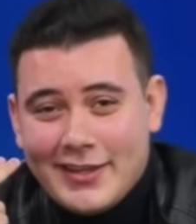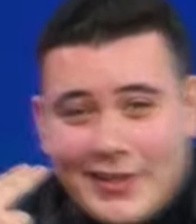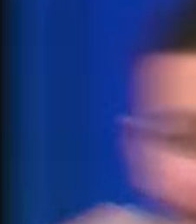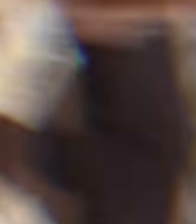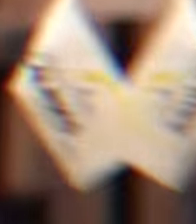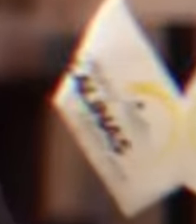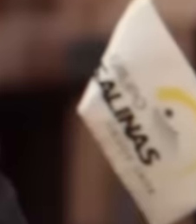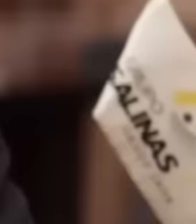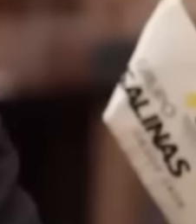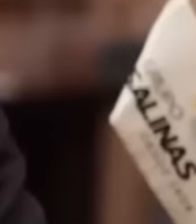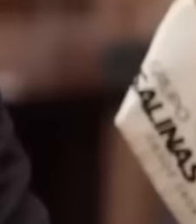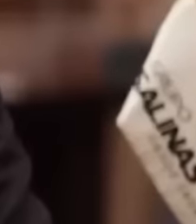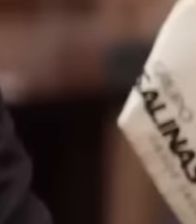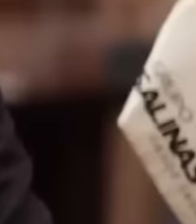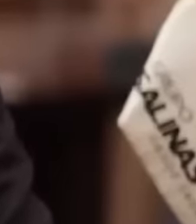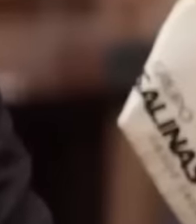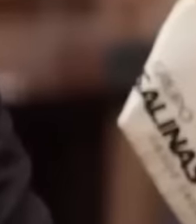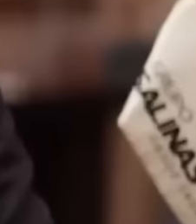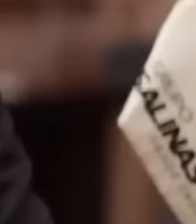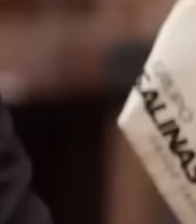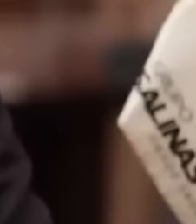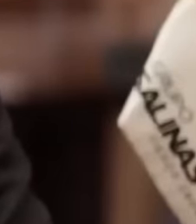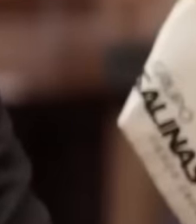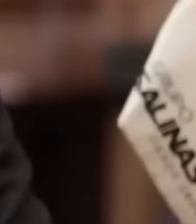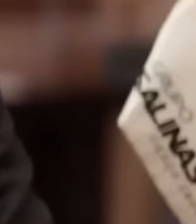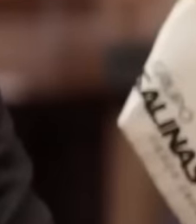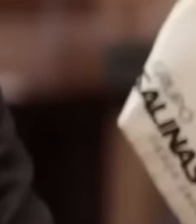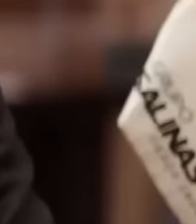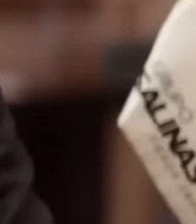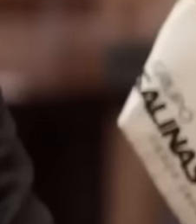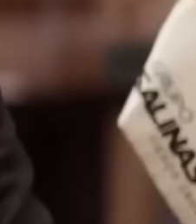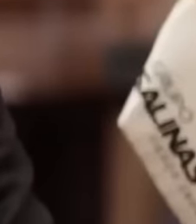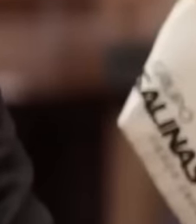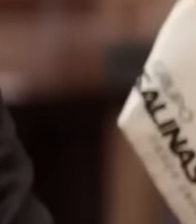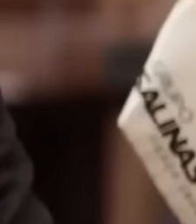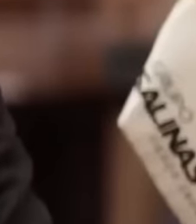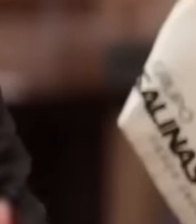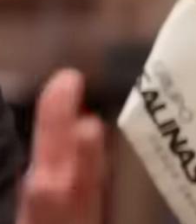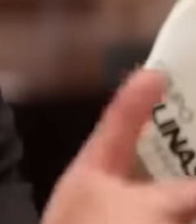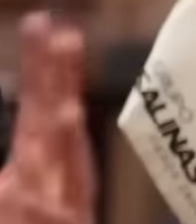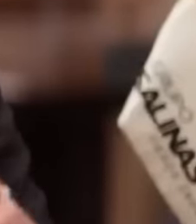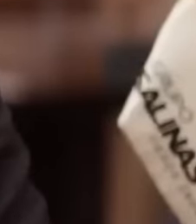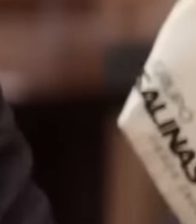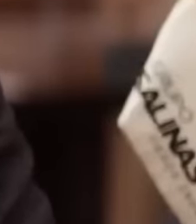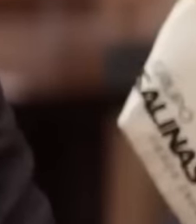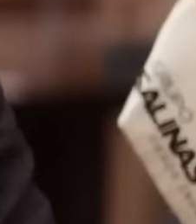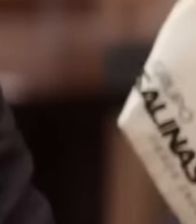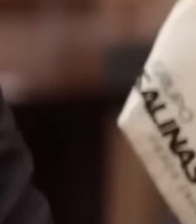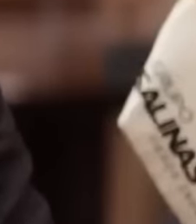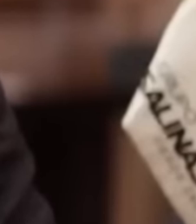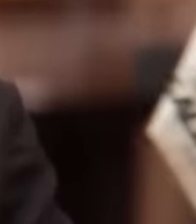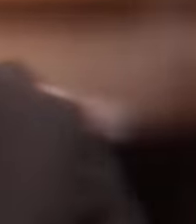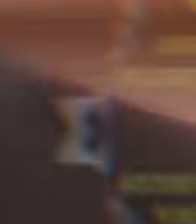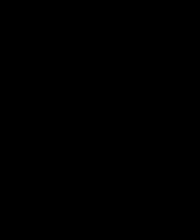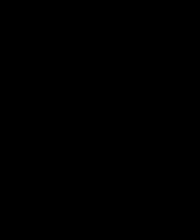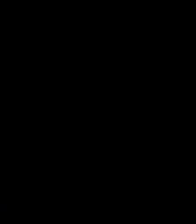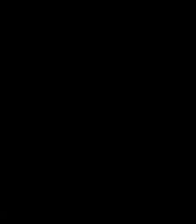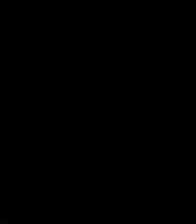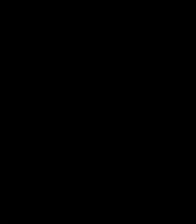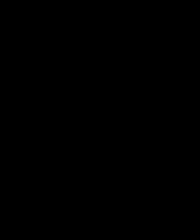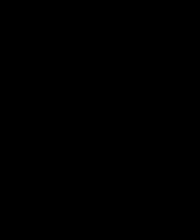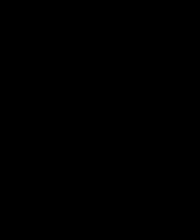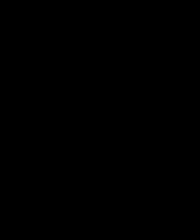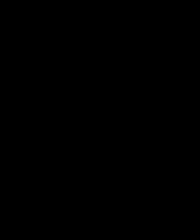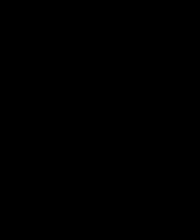independientes. El objetivo de Salinas Pliego es perseguir y silenciar a estos periodistas a como